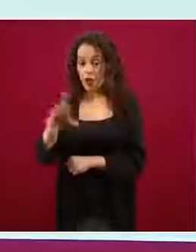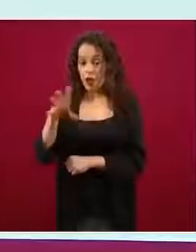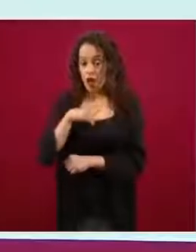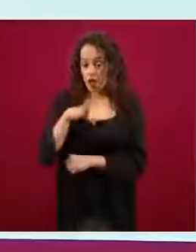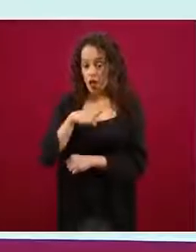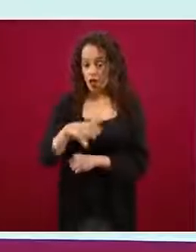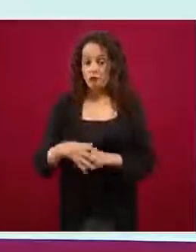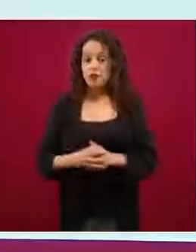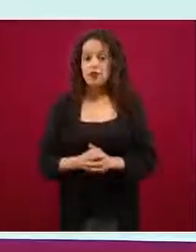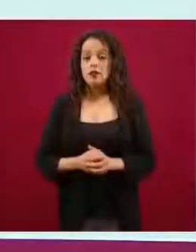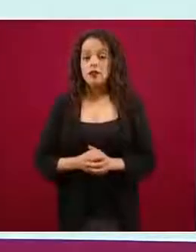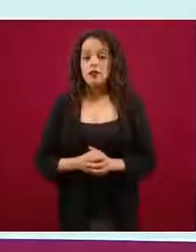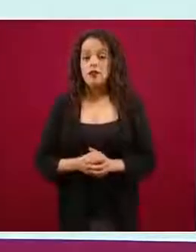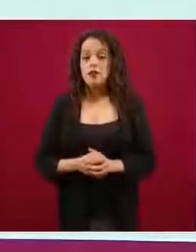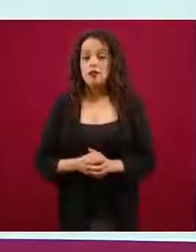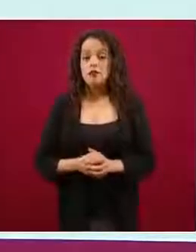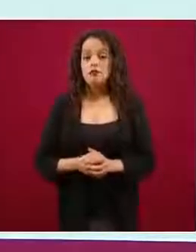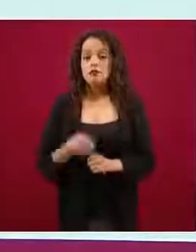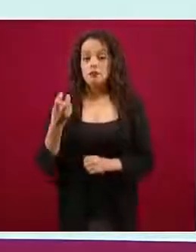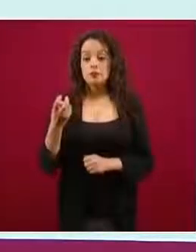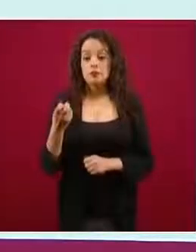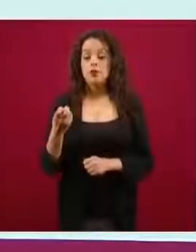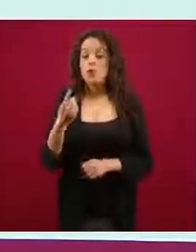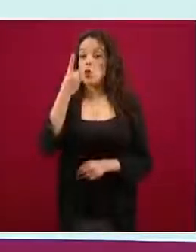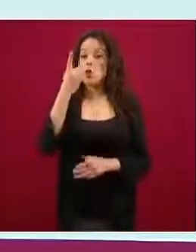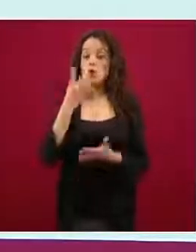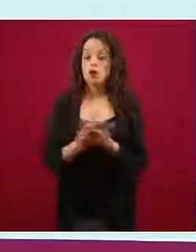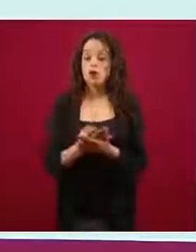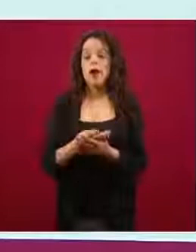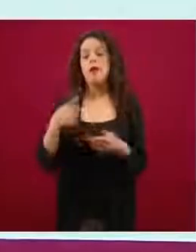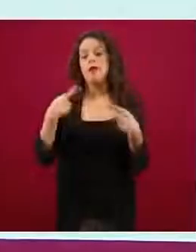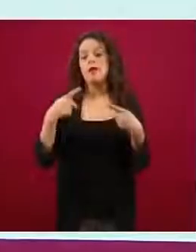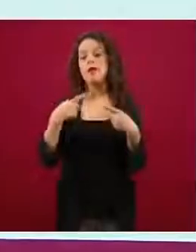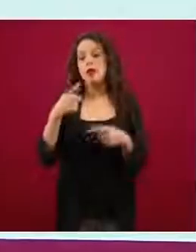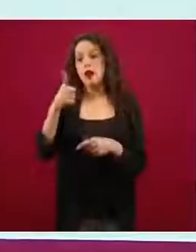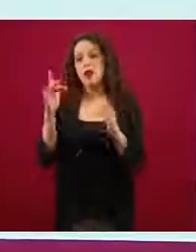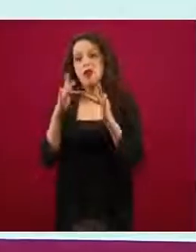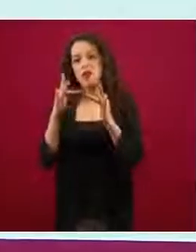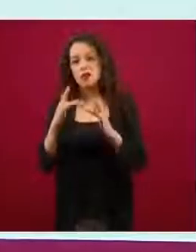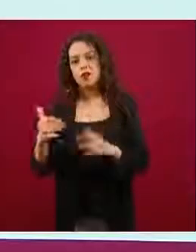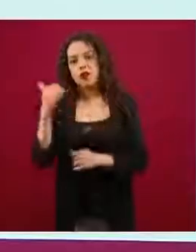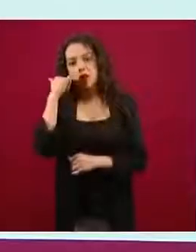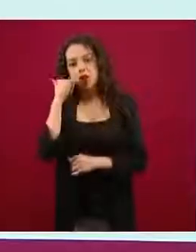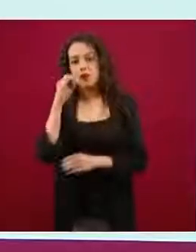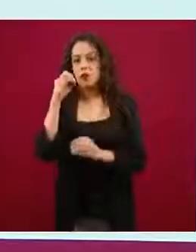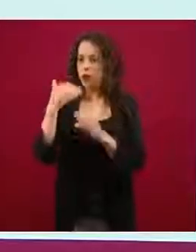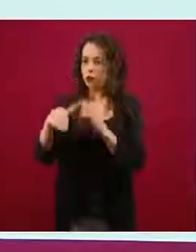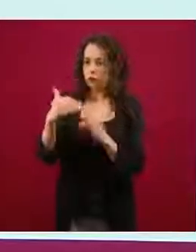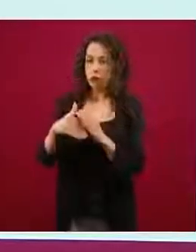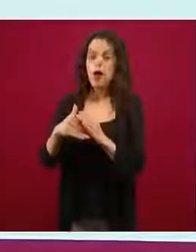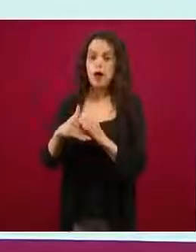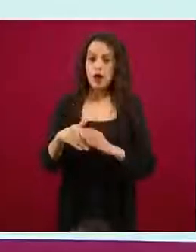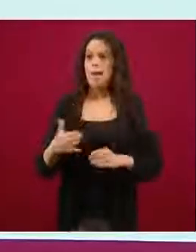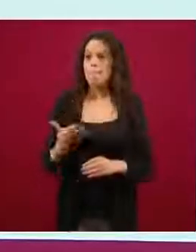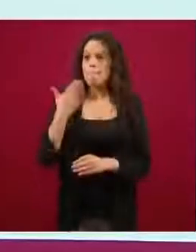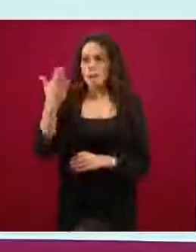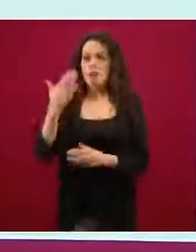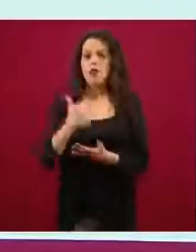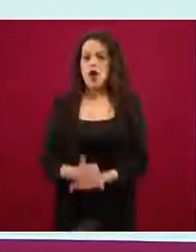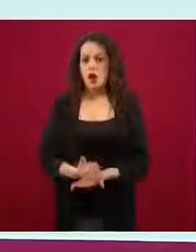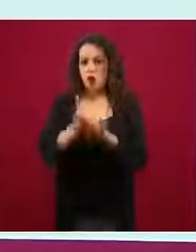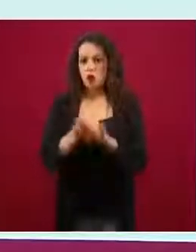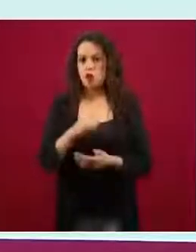son representativos de solamente las personas que se comunican, podemos ver que sí están pidiendo ayuda por los medios que